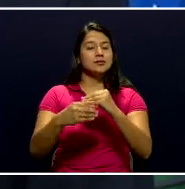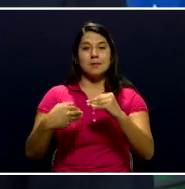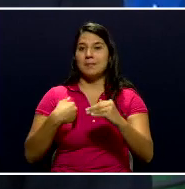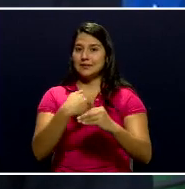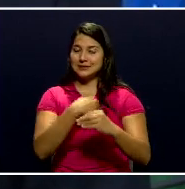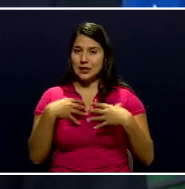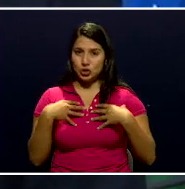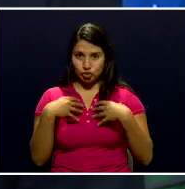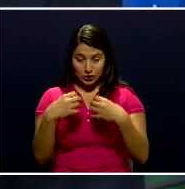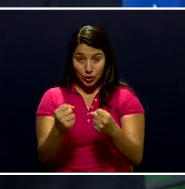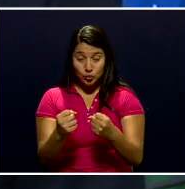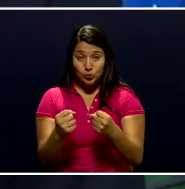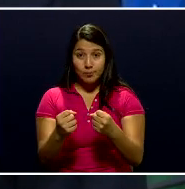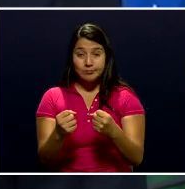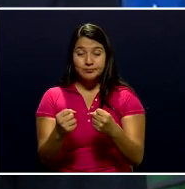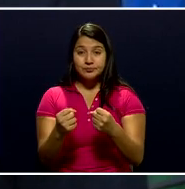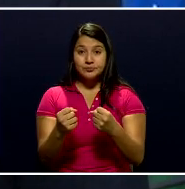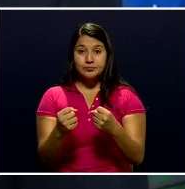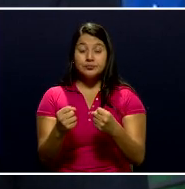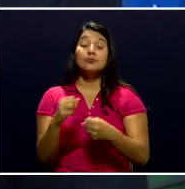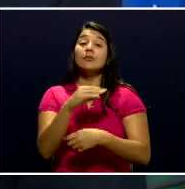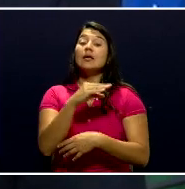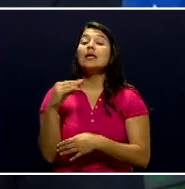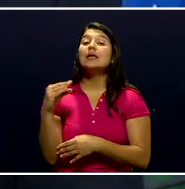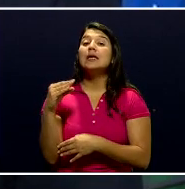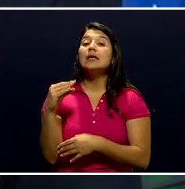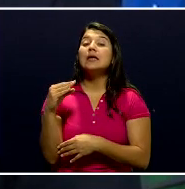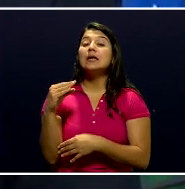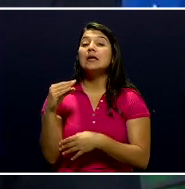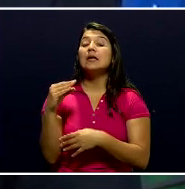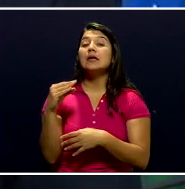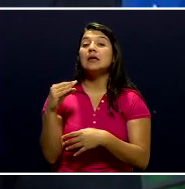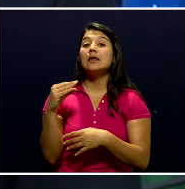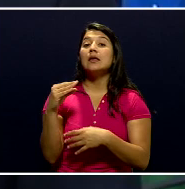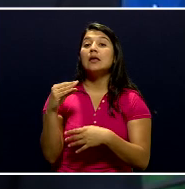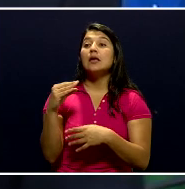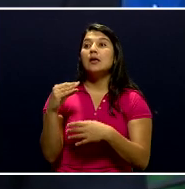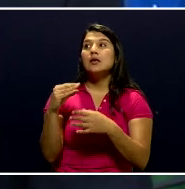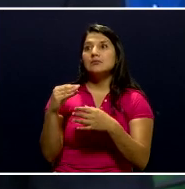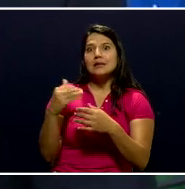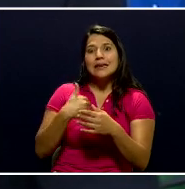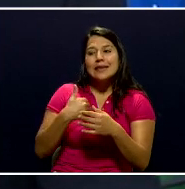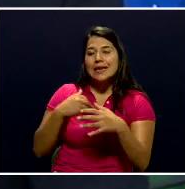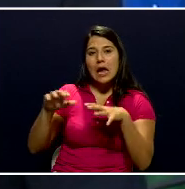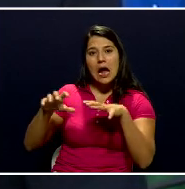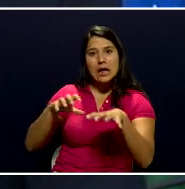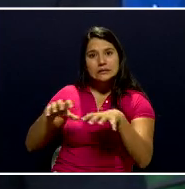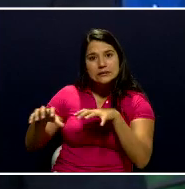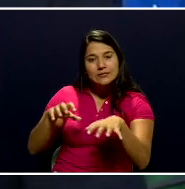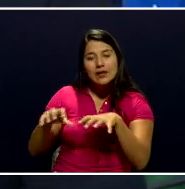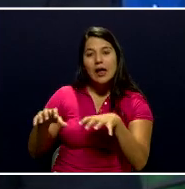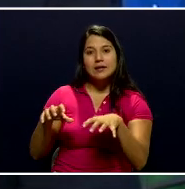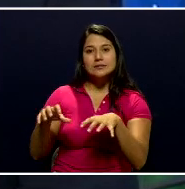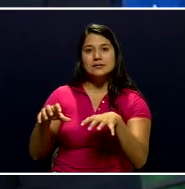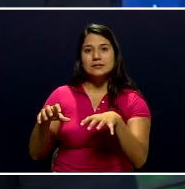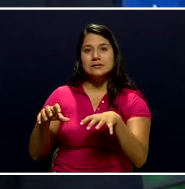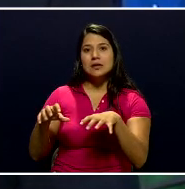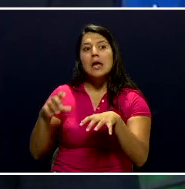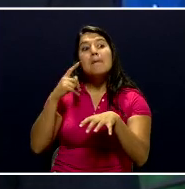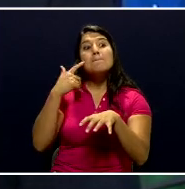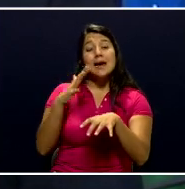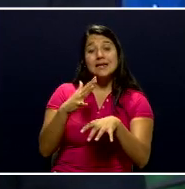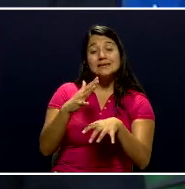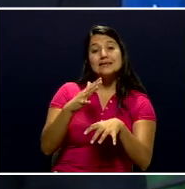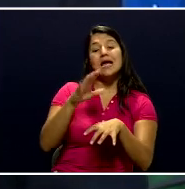Salud, son normas temporales, que se trata sobre actividades que hacen de suerte de casinos, pero que jurídicamente no son